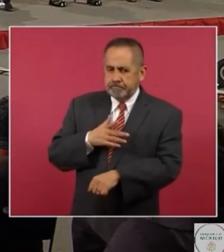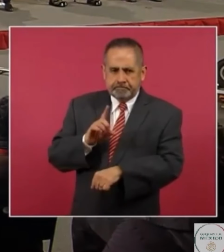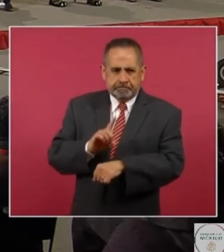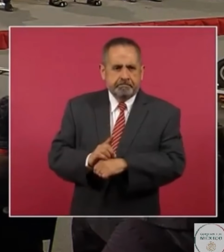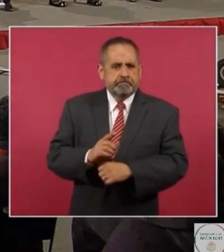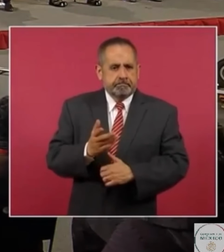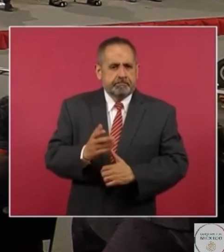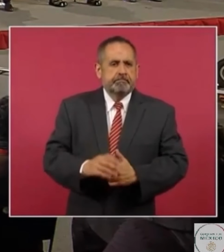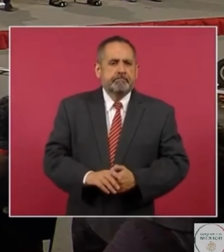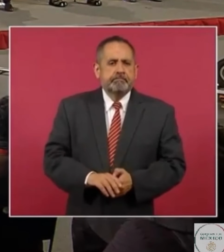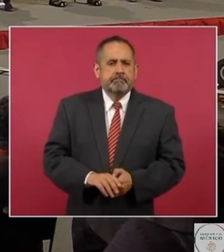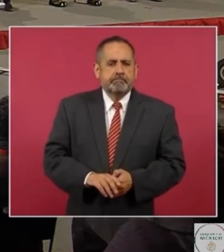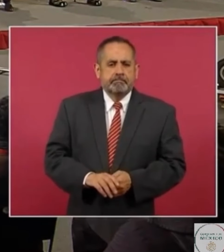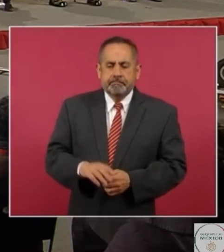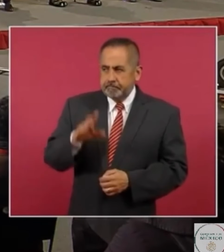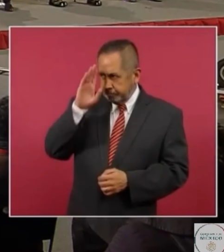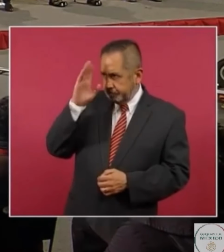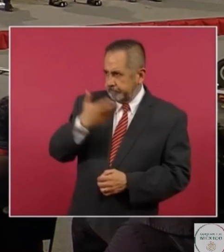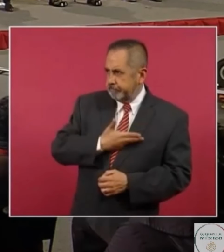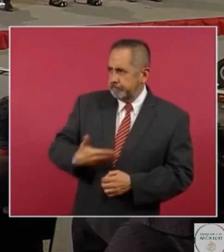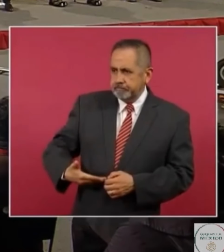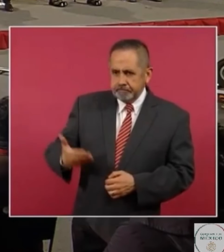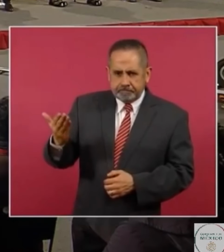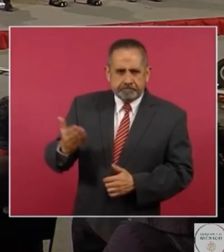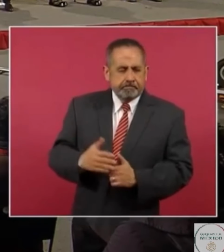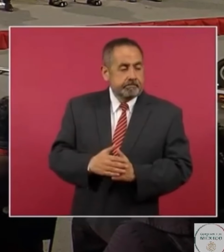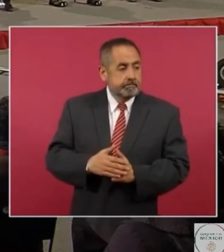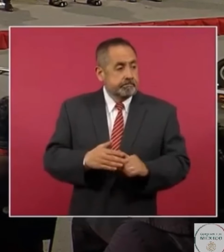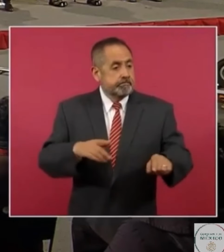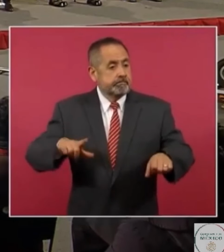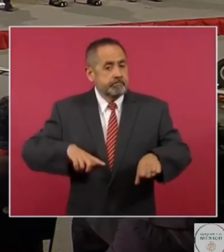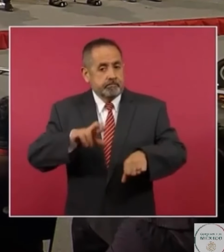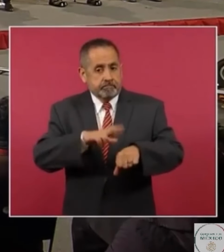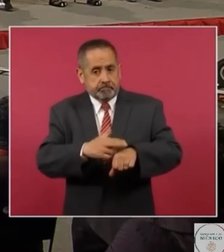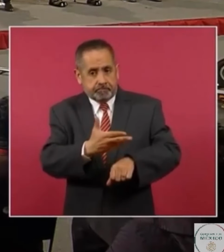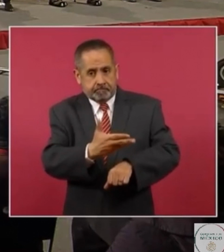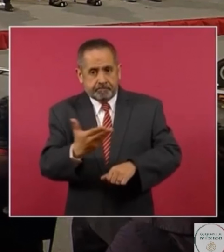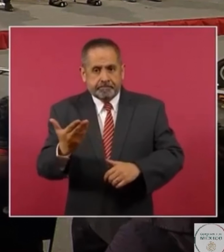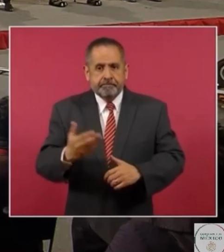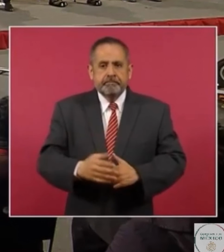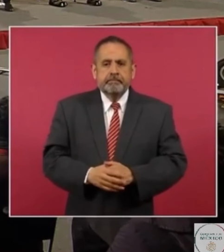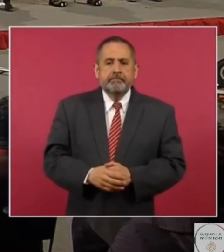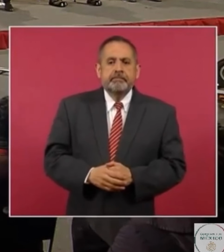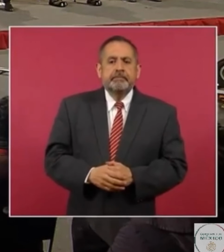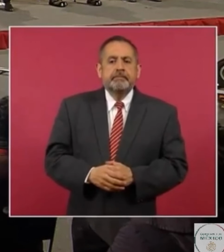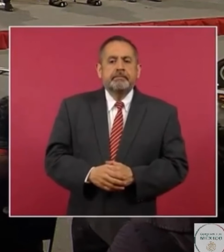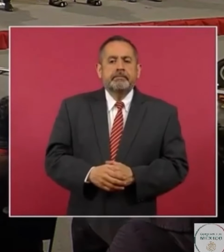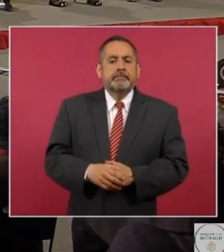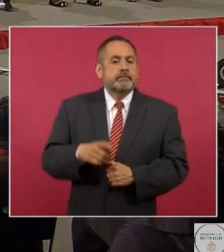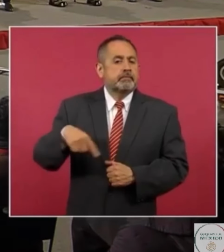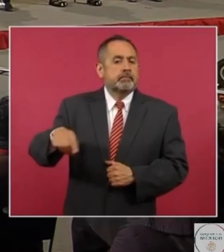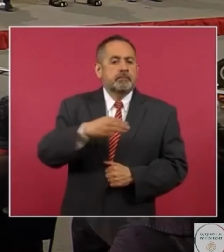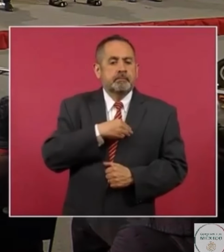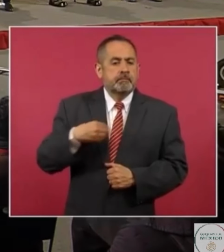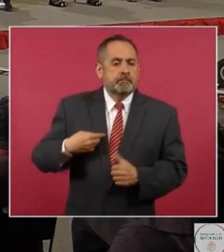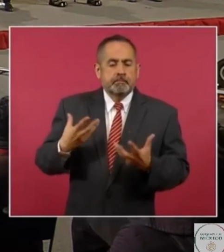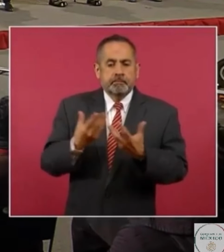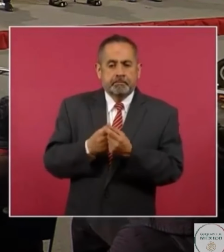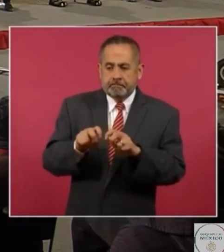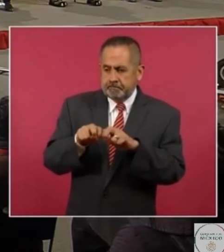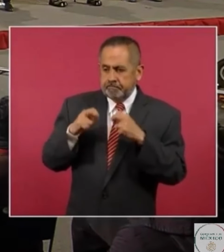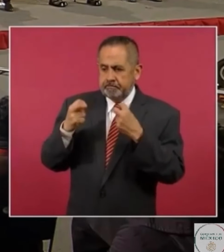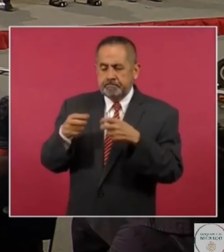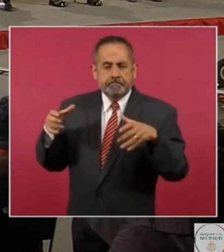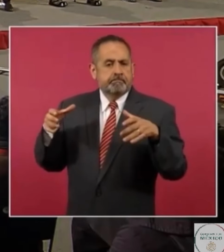Muy buenos días, señor presidente, señor gobernador, integrantes del gabinete y